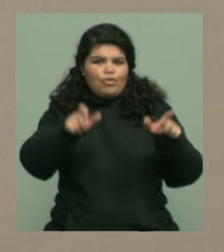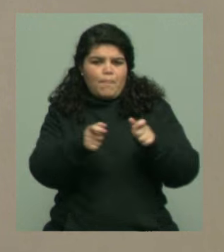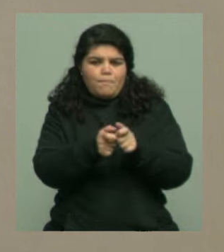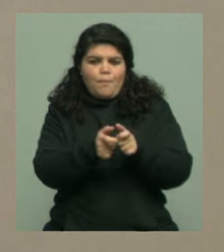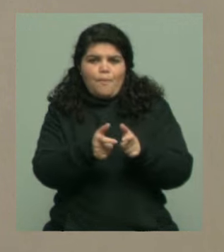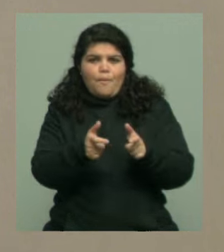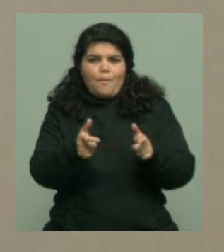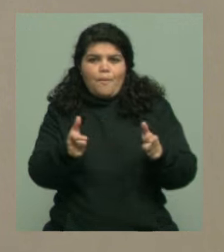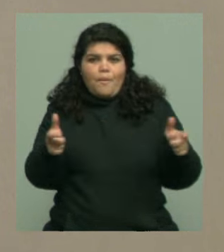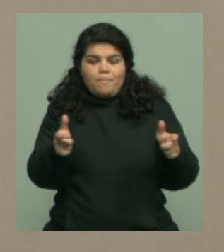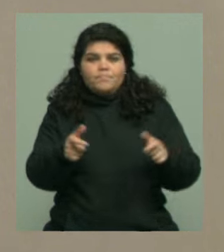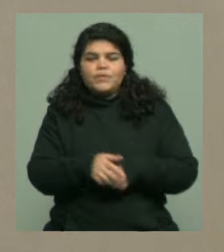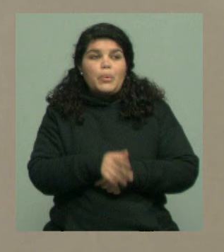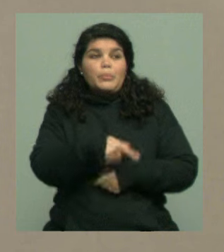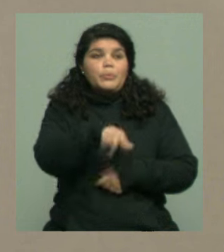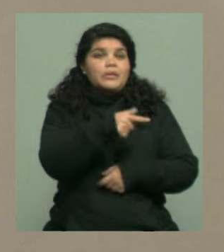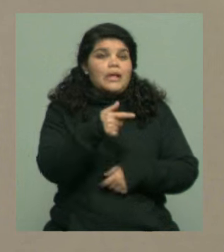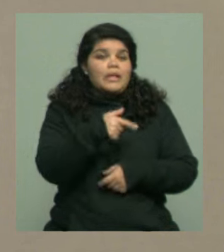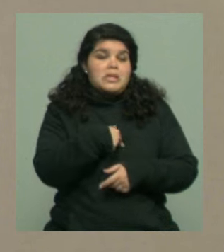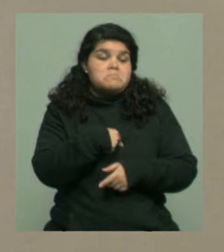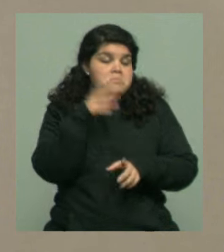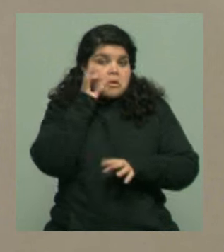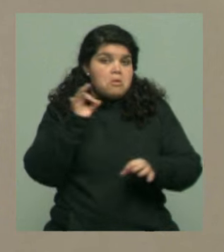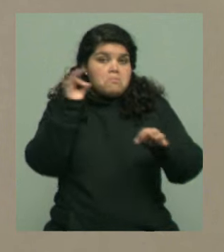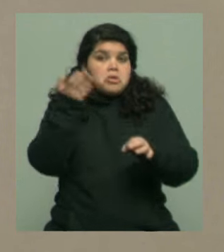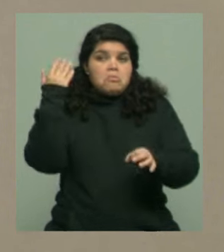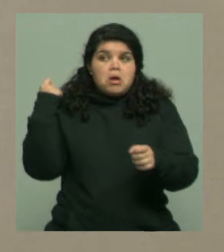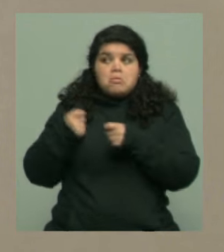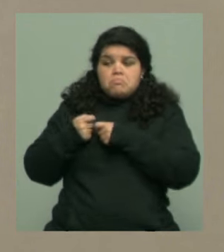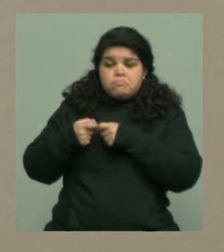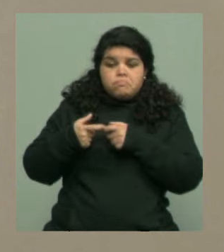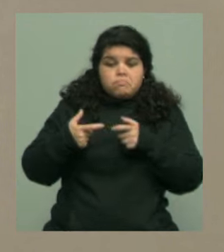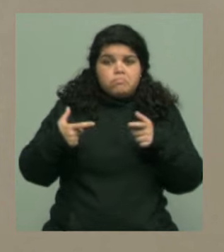¿Cuánto entienden ustedes que ha crecido en este último tiempo y desde cuándo se practica?